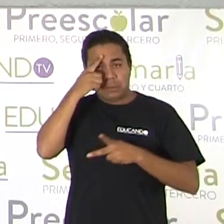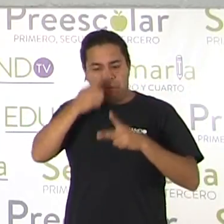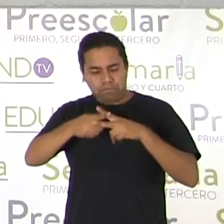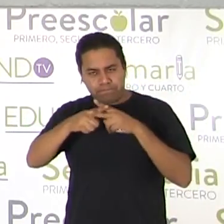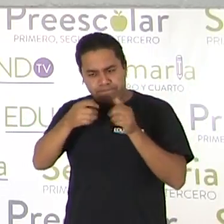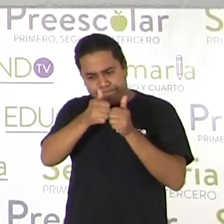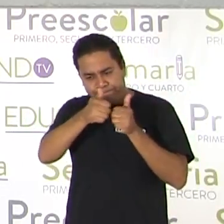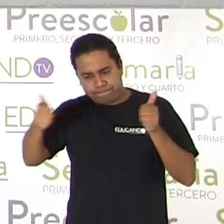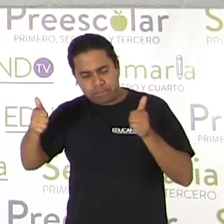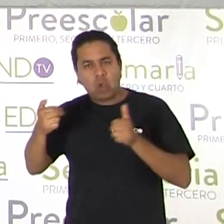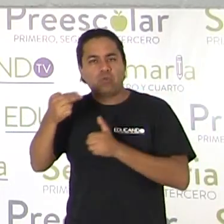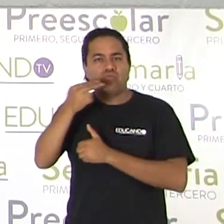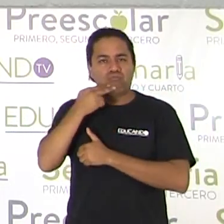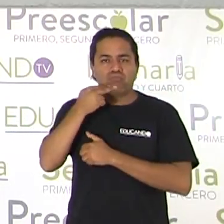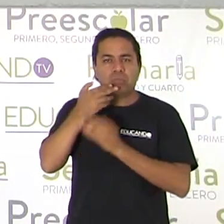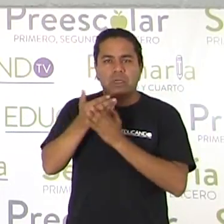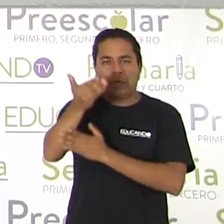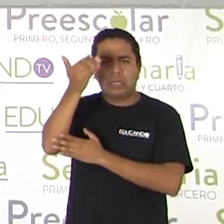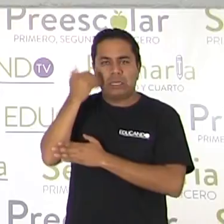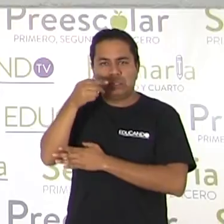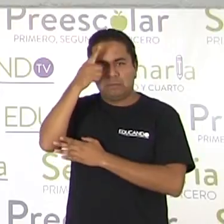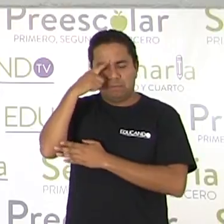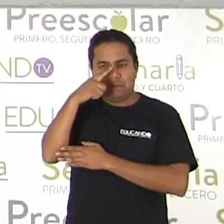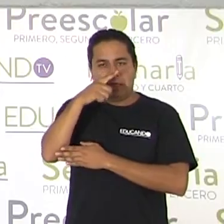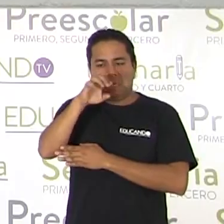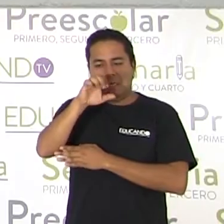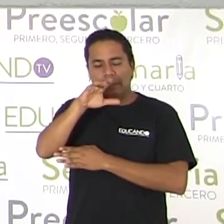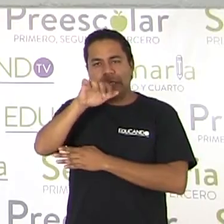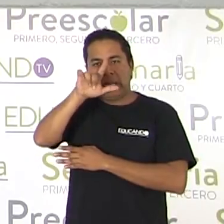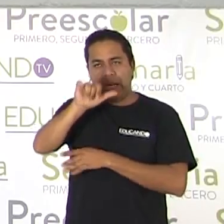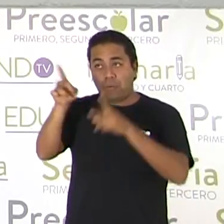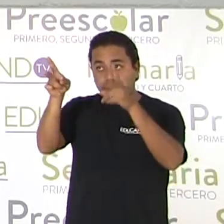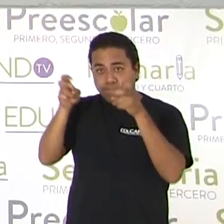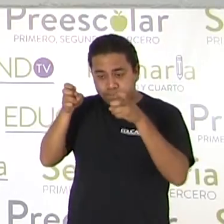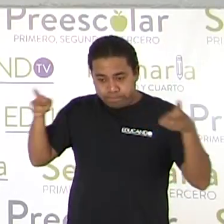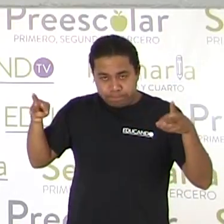distancias estuvimos utilizando la escala gráfica y la escala numérica.